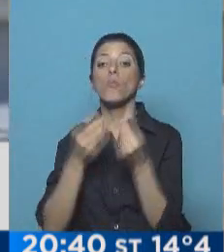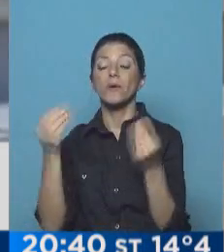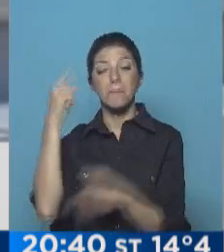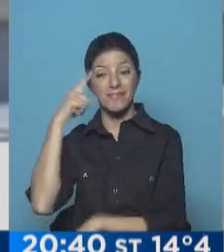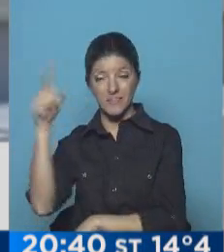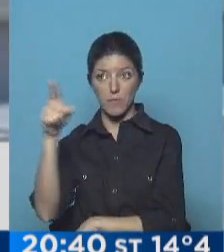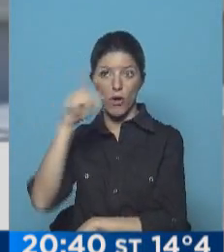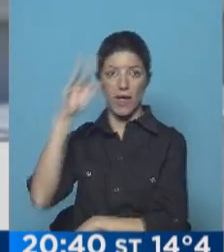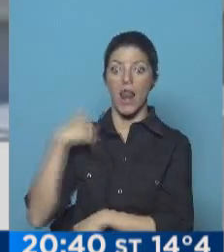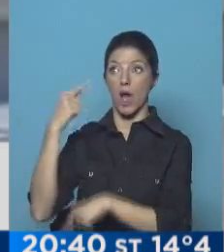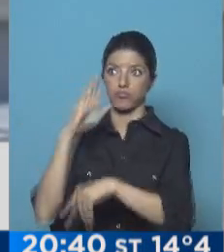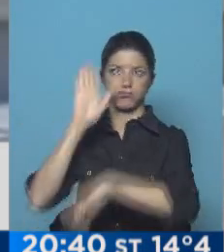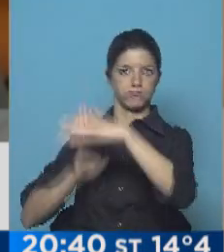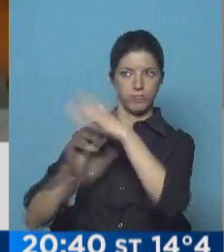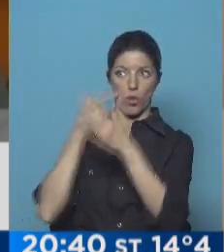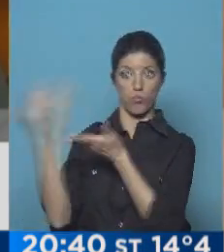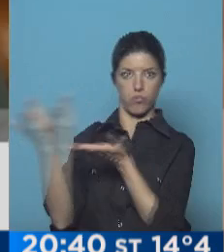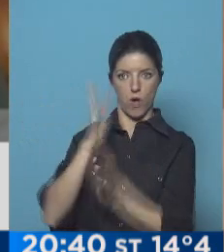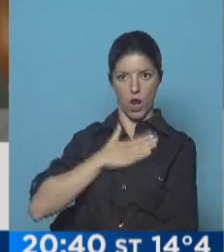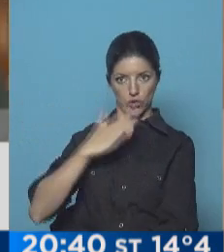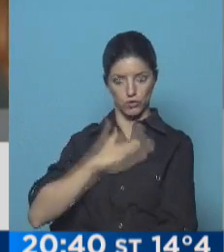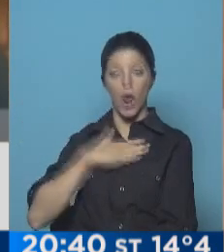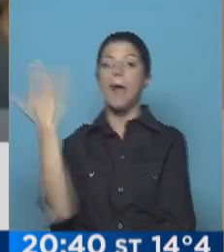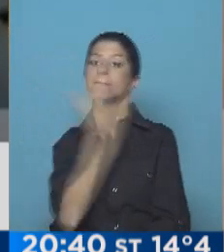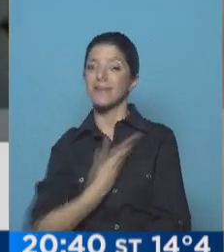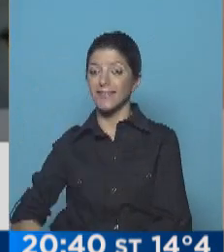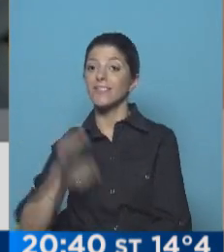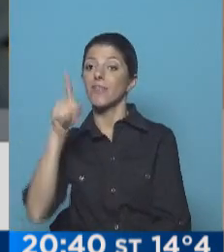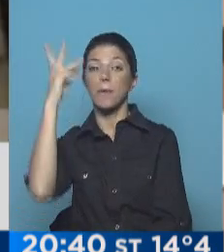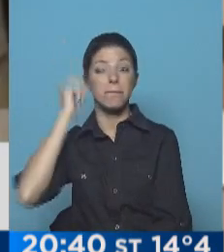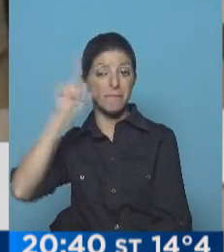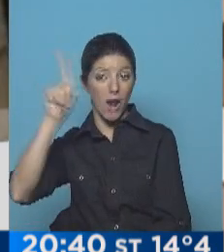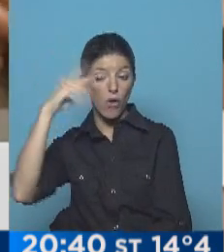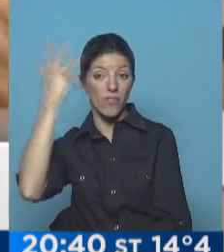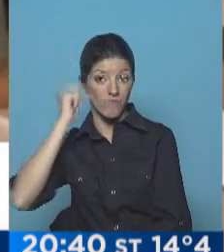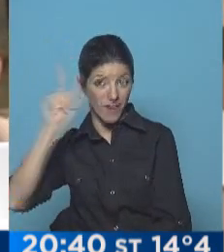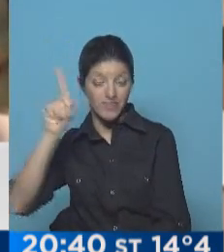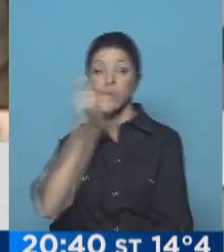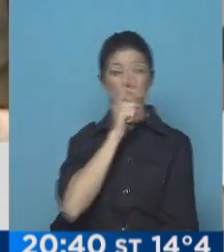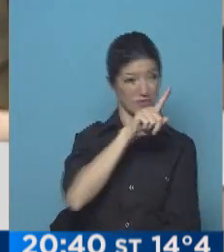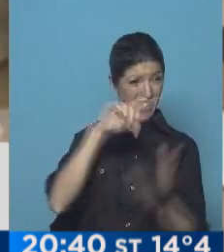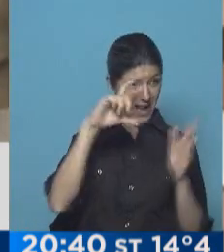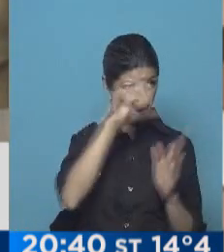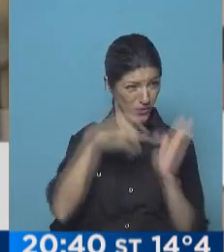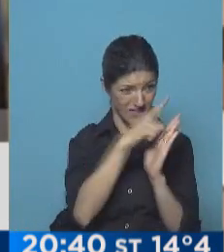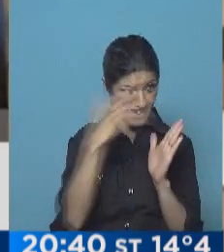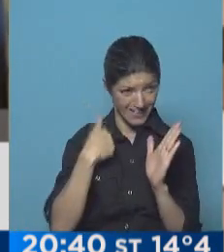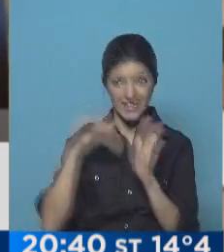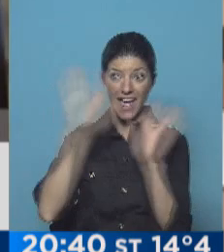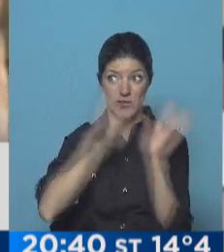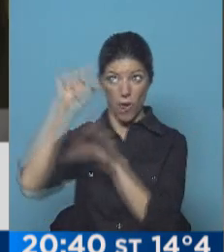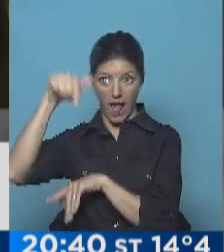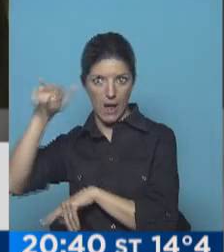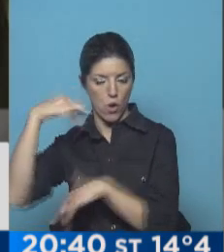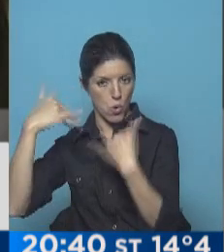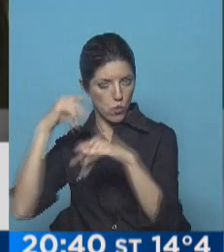prestigio de la autoridad que nos recibió, el señor Christian Oye, presidente del Banco Francés, como si fuese el Banco Central de la República Argentina, que tiene